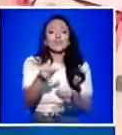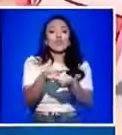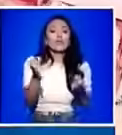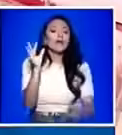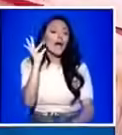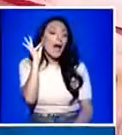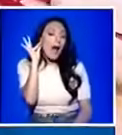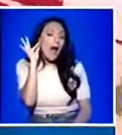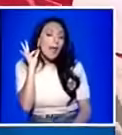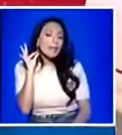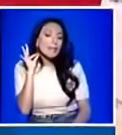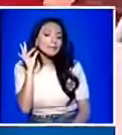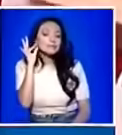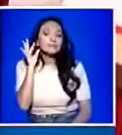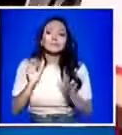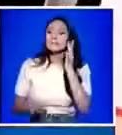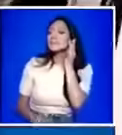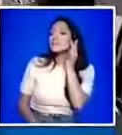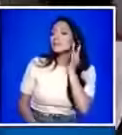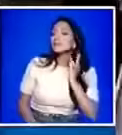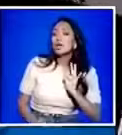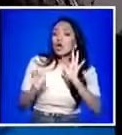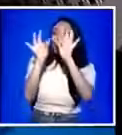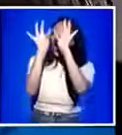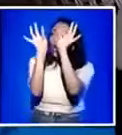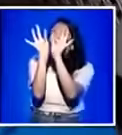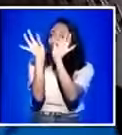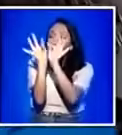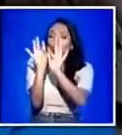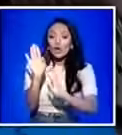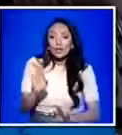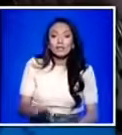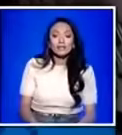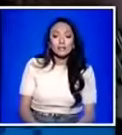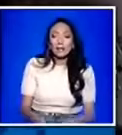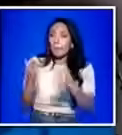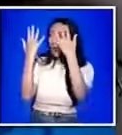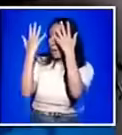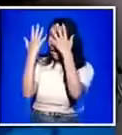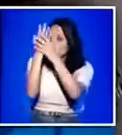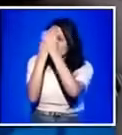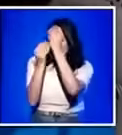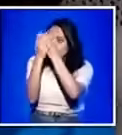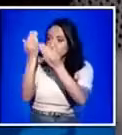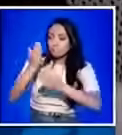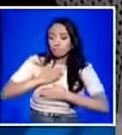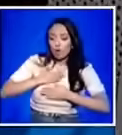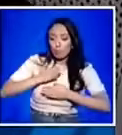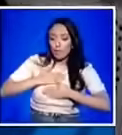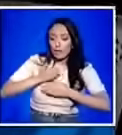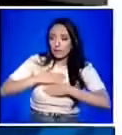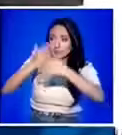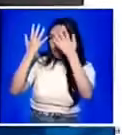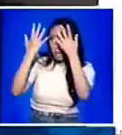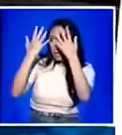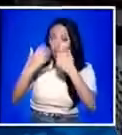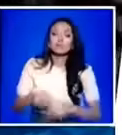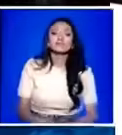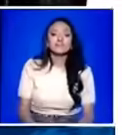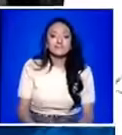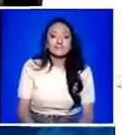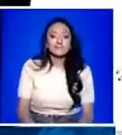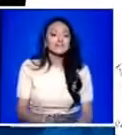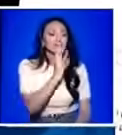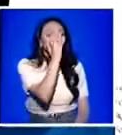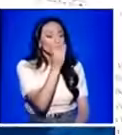todo lo que ustedes pueden mirar, son pétalos de hojitas secas. Todas por esas manitos hermosas. Por manos ecuatorianas, mujeres. Vecina, qué